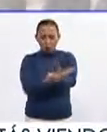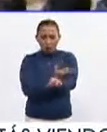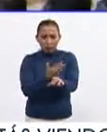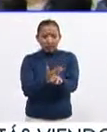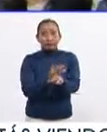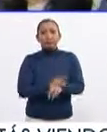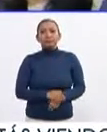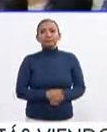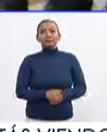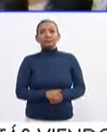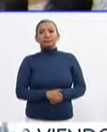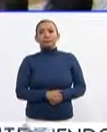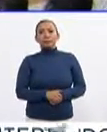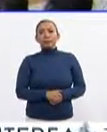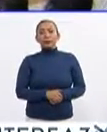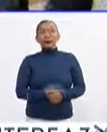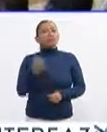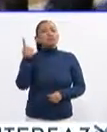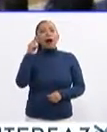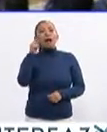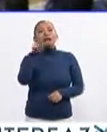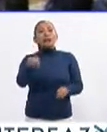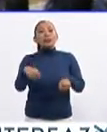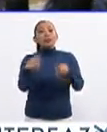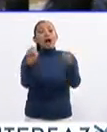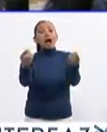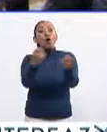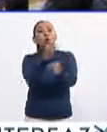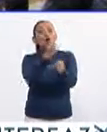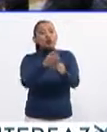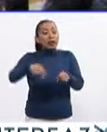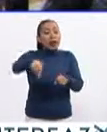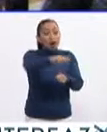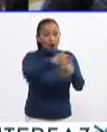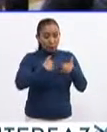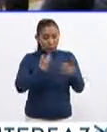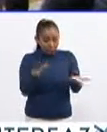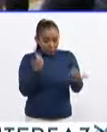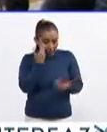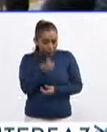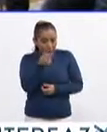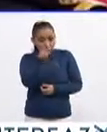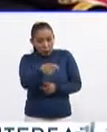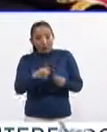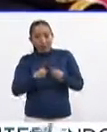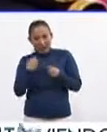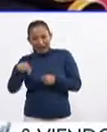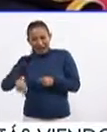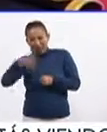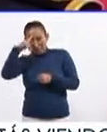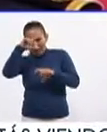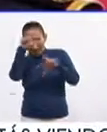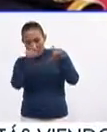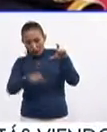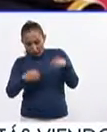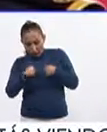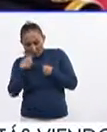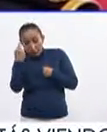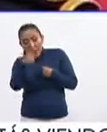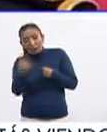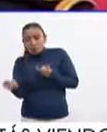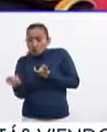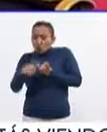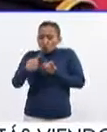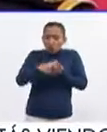honroso. El objeto es de brindarle la oportunidad a los jóvenes que habitan en la República Mexicana para que